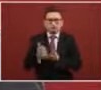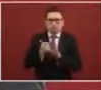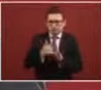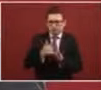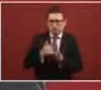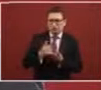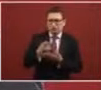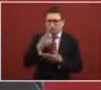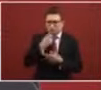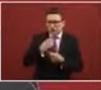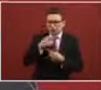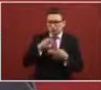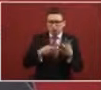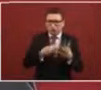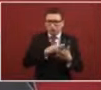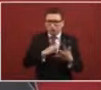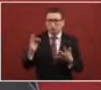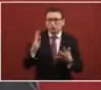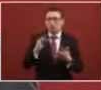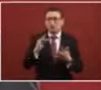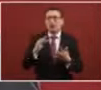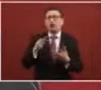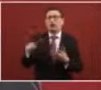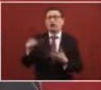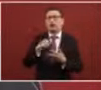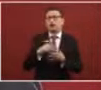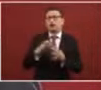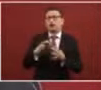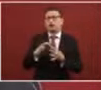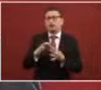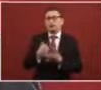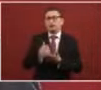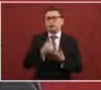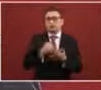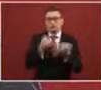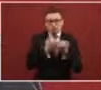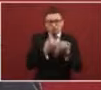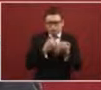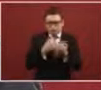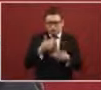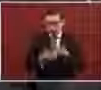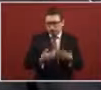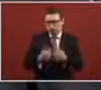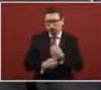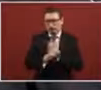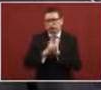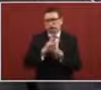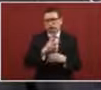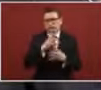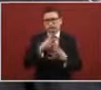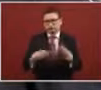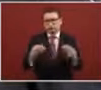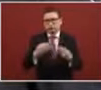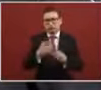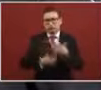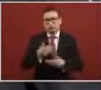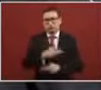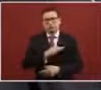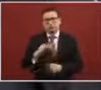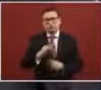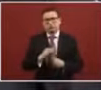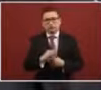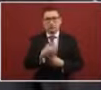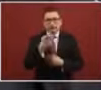opciones, alternativas, nos ayudaron a atender el problema, a resolver el problema, y se avanzó. Entonces,